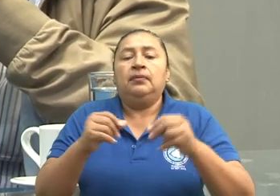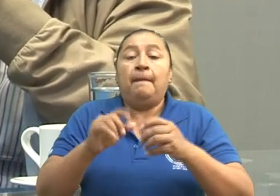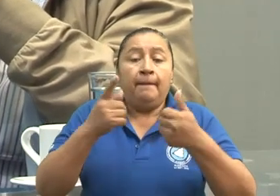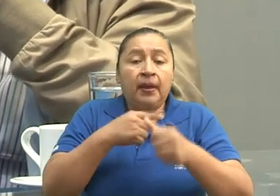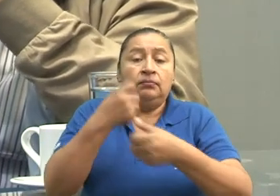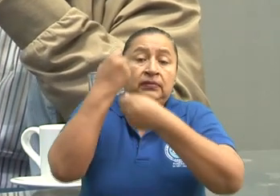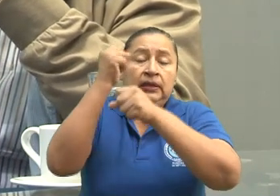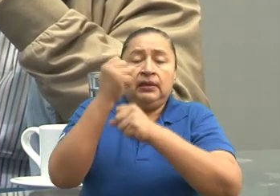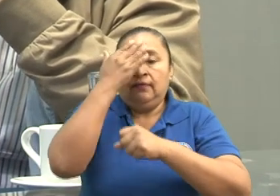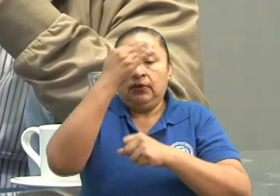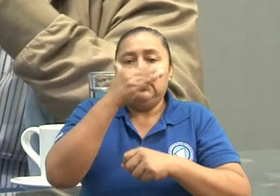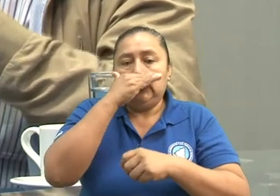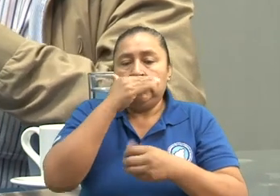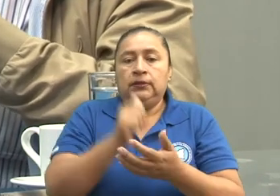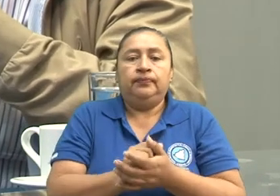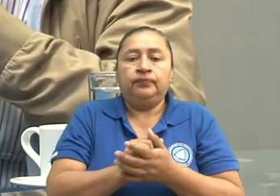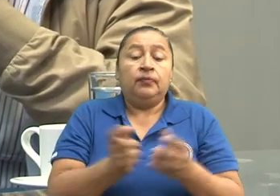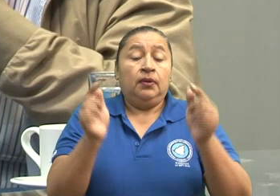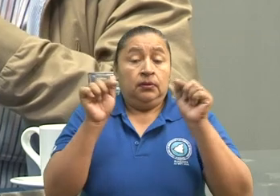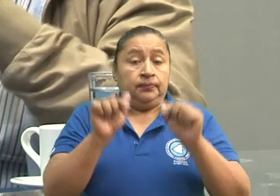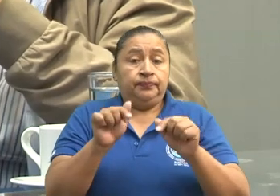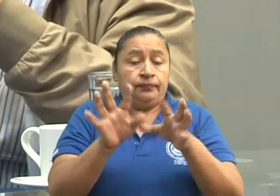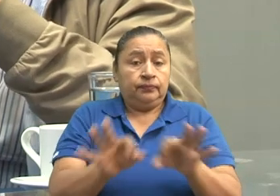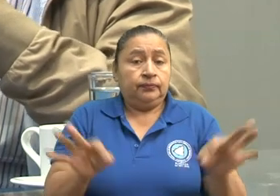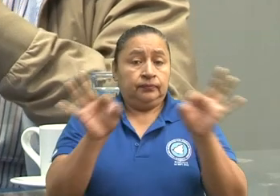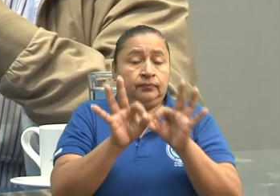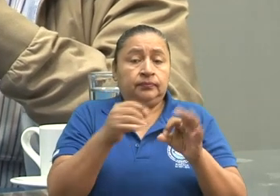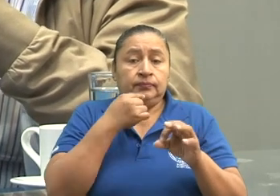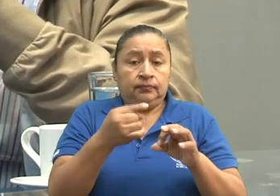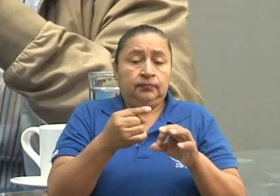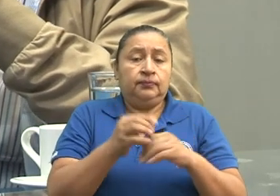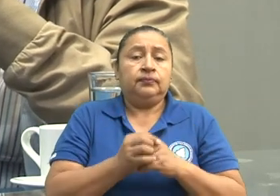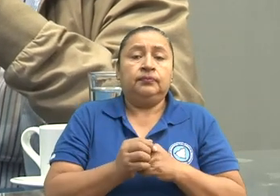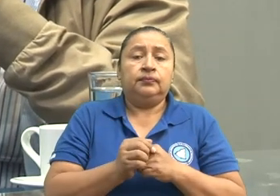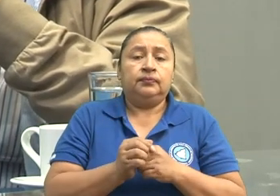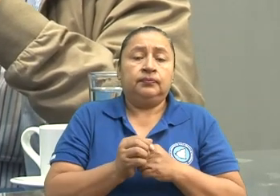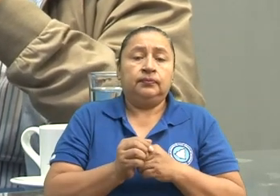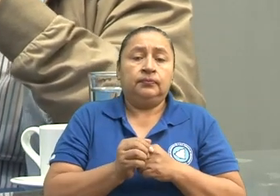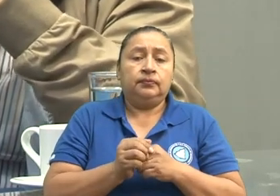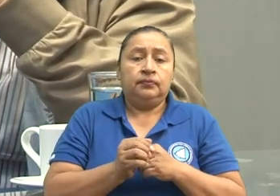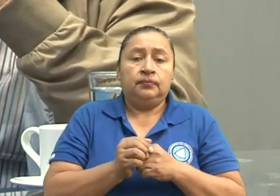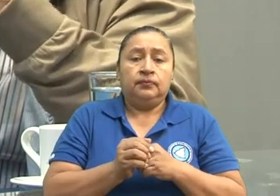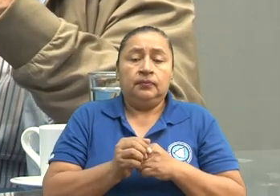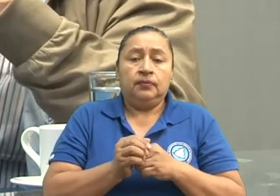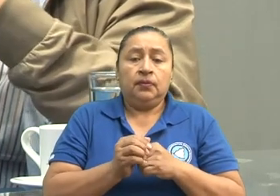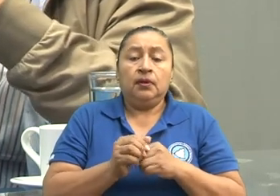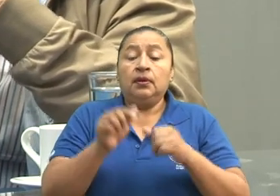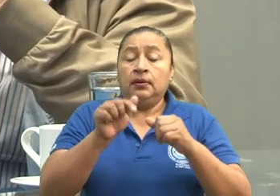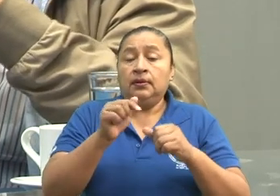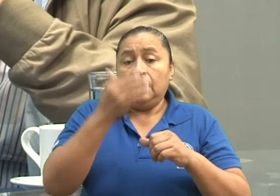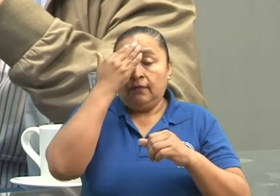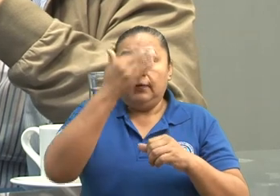Frente Sandinista. Entonces, aquí es importante destacar que el Frente